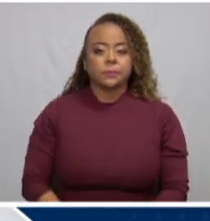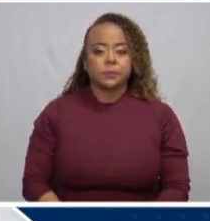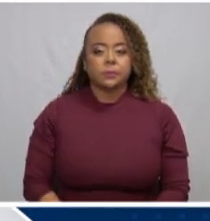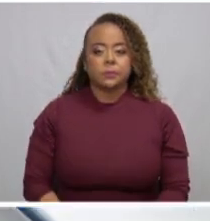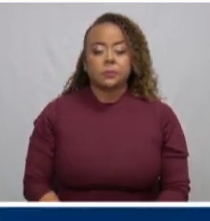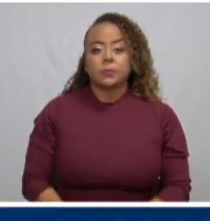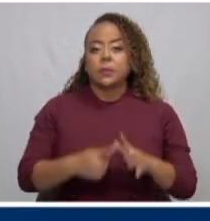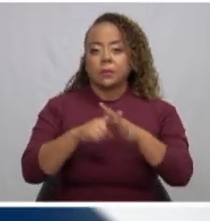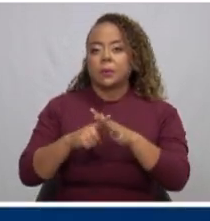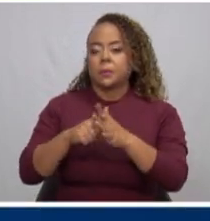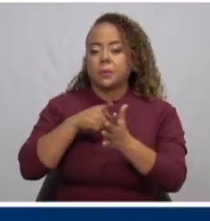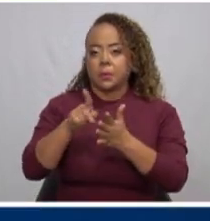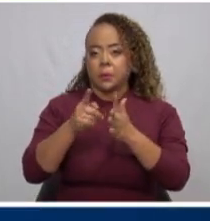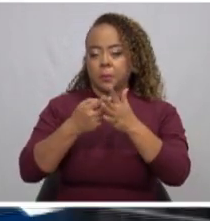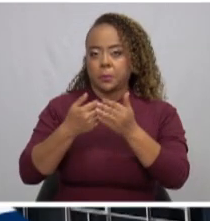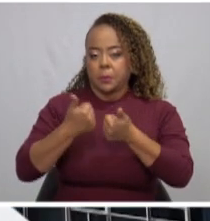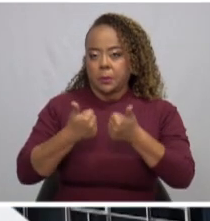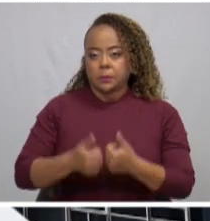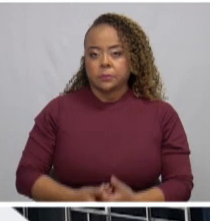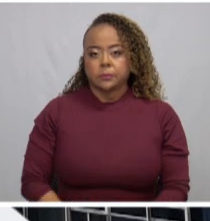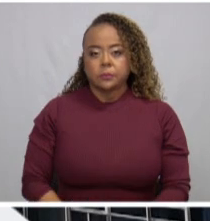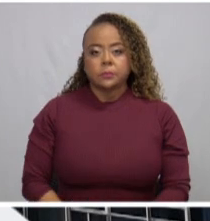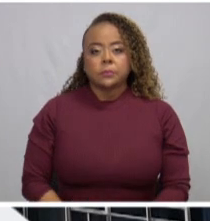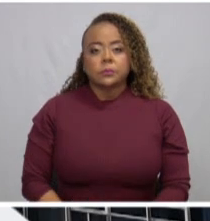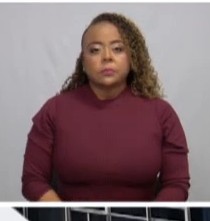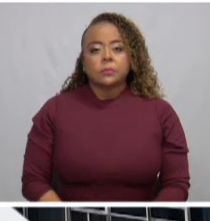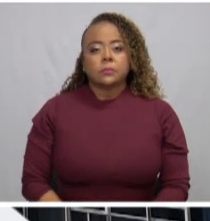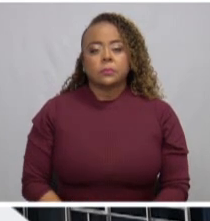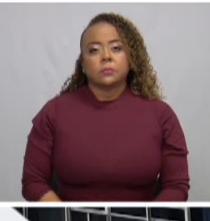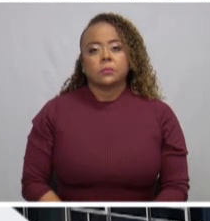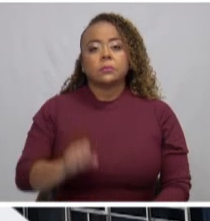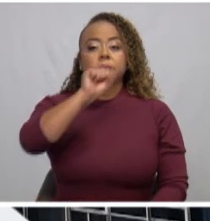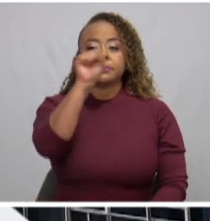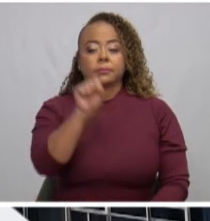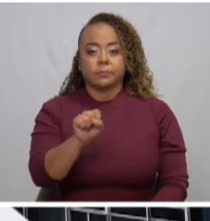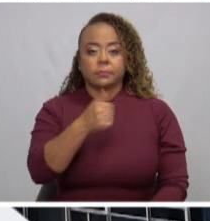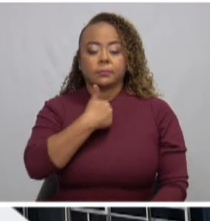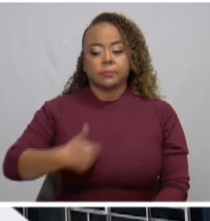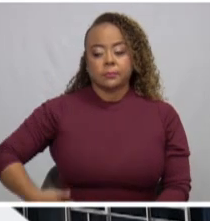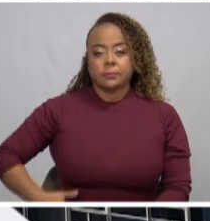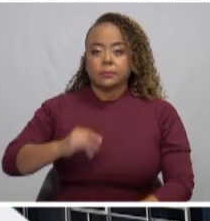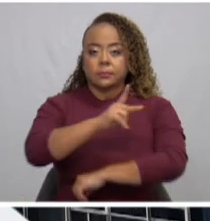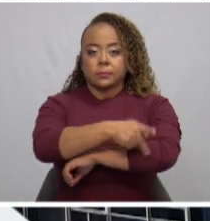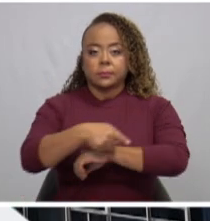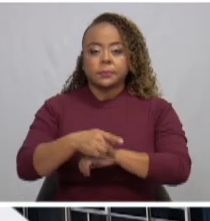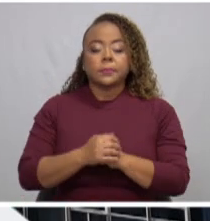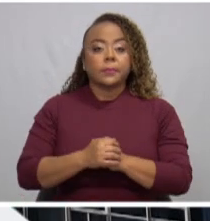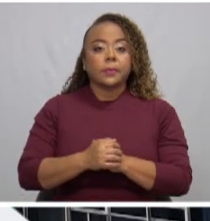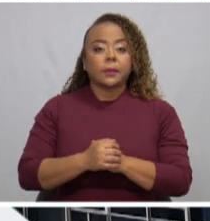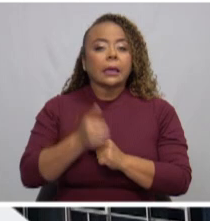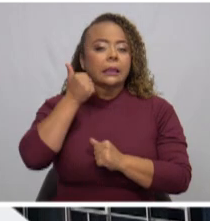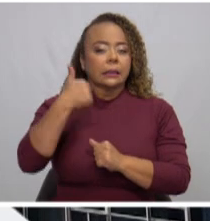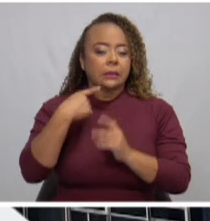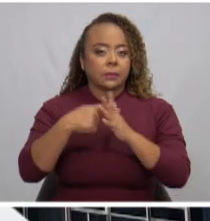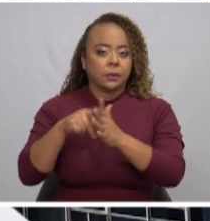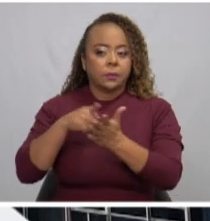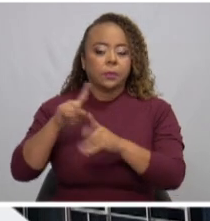es el arreglo de pago que tienen sapriza herediano y puntarenas la liga tiene un arreglo de pago pero lo